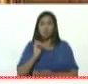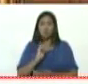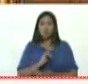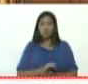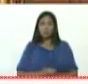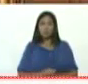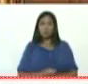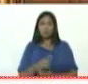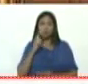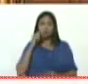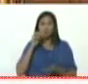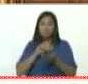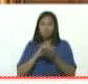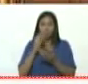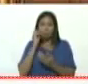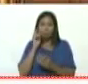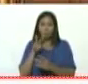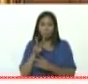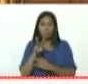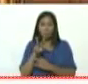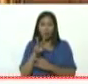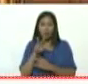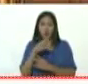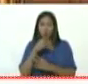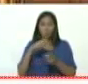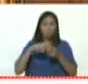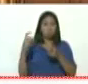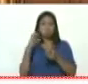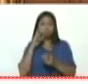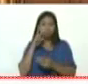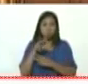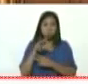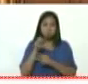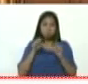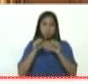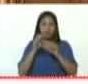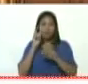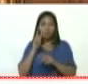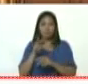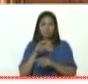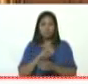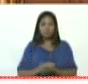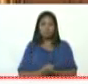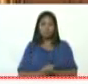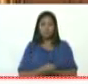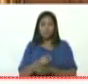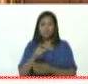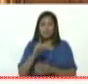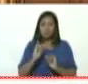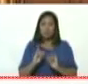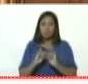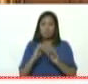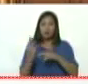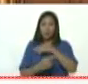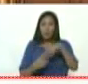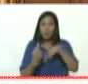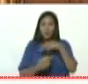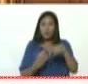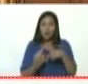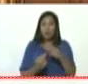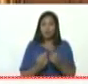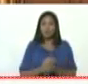Y tú te pegas y no te puedes despegar. Es un reality show revolucionario.